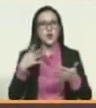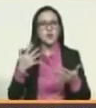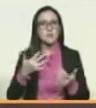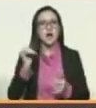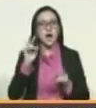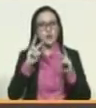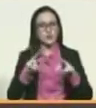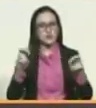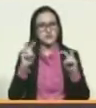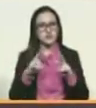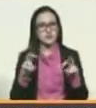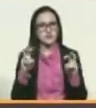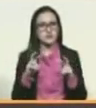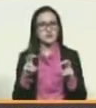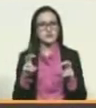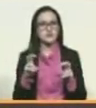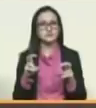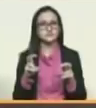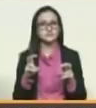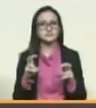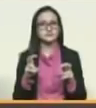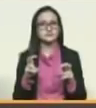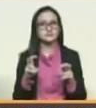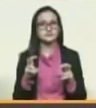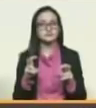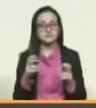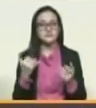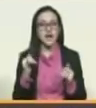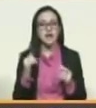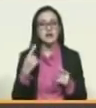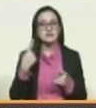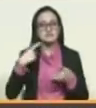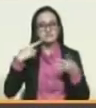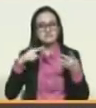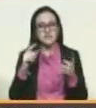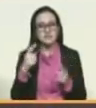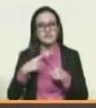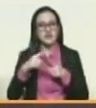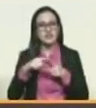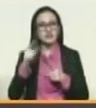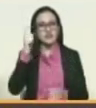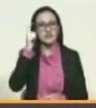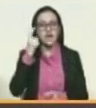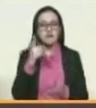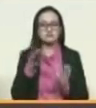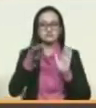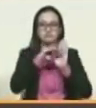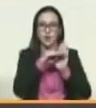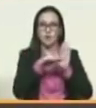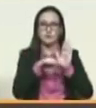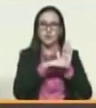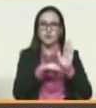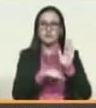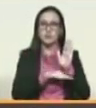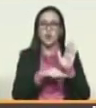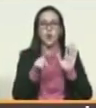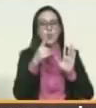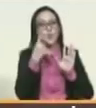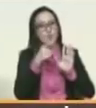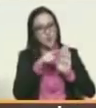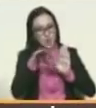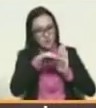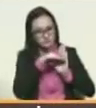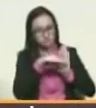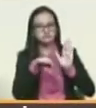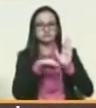como bien lo expliqué ese día, que se toman varios días, que tienen diferentes fases. Hay auditorías que tienen fase 1, fase